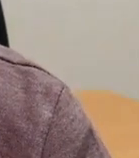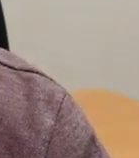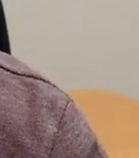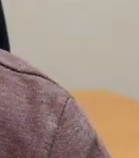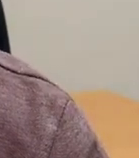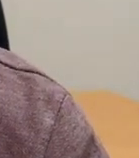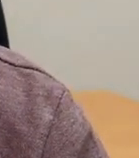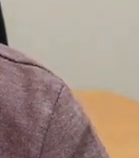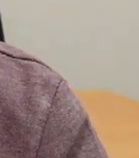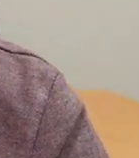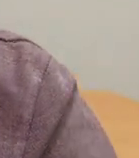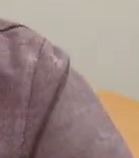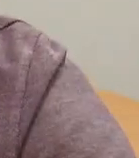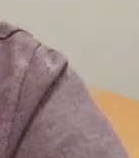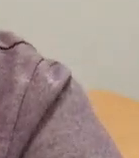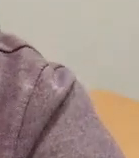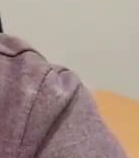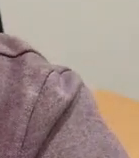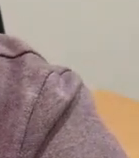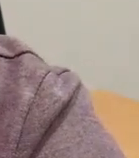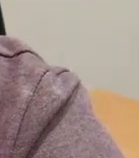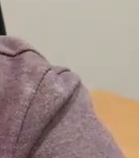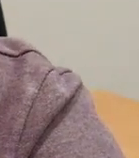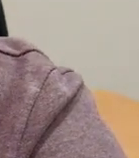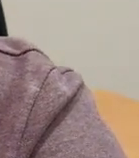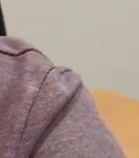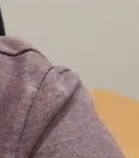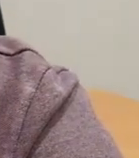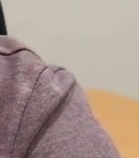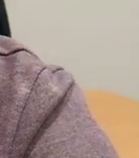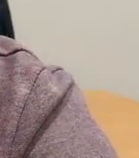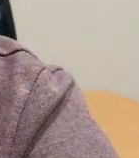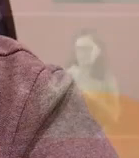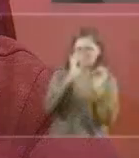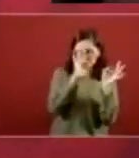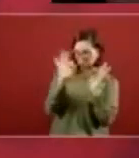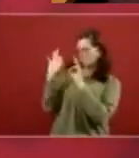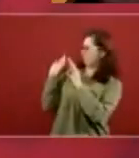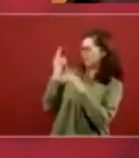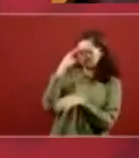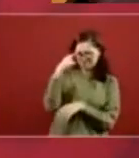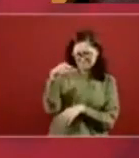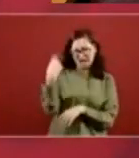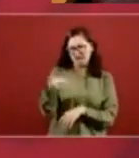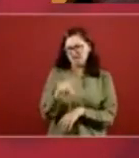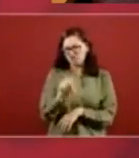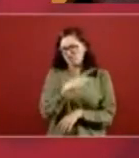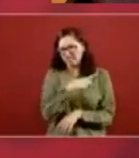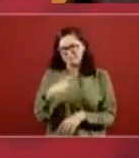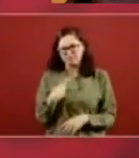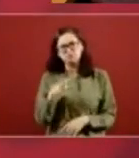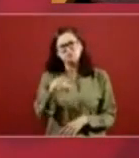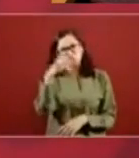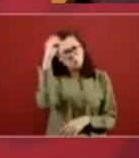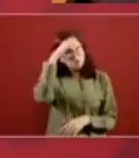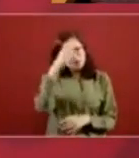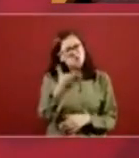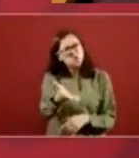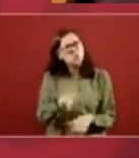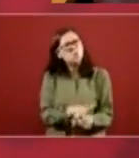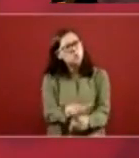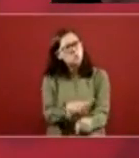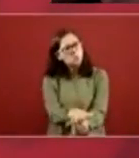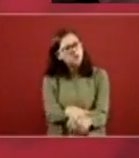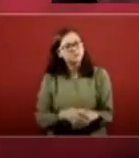muy qué está haciendo el presidente de la república bueno la más precisa